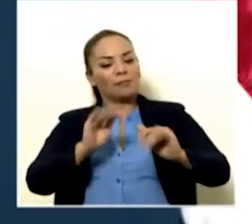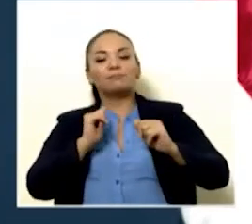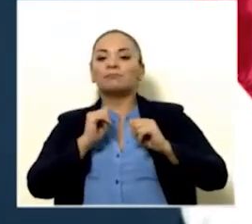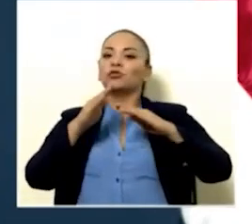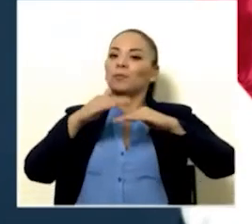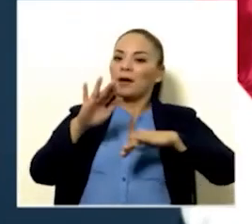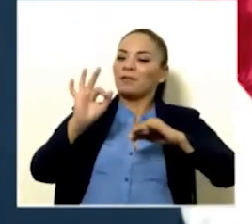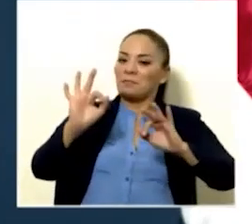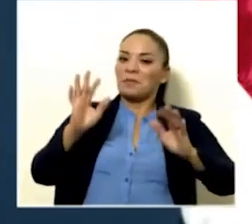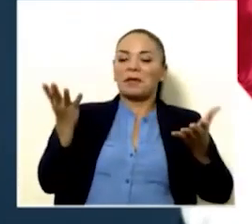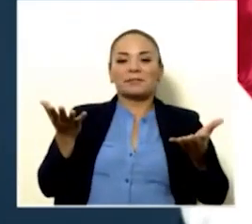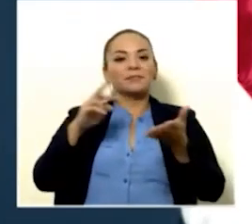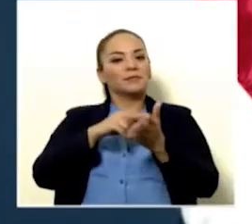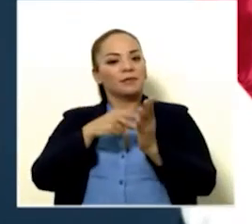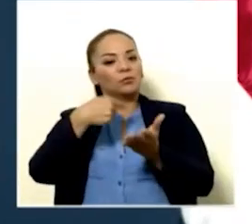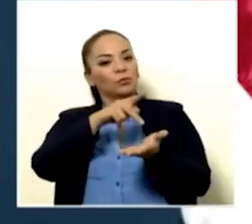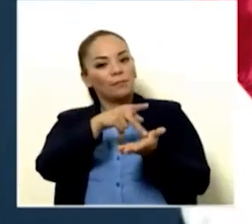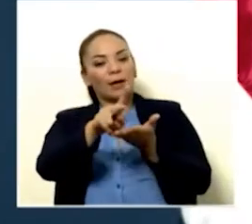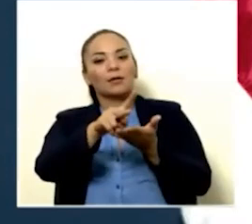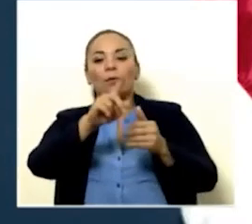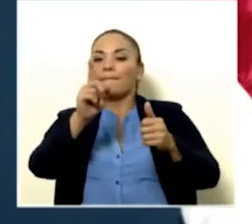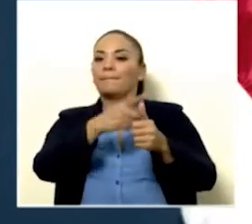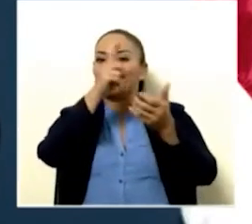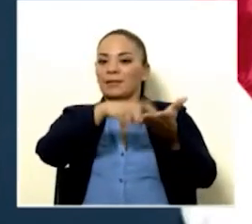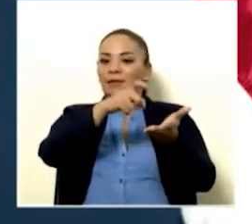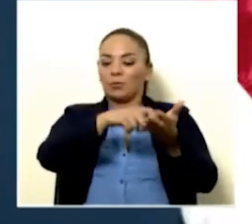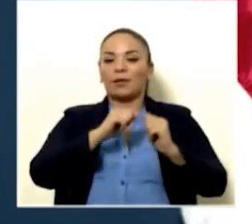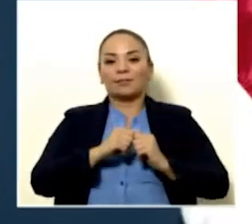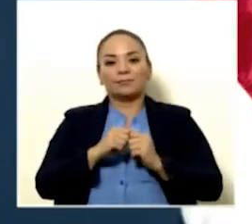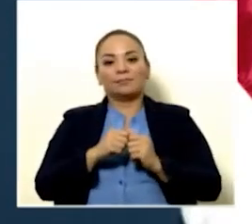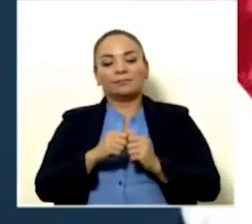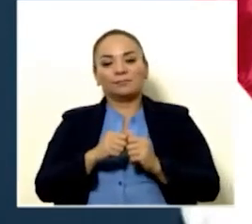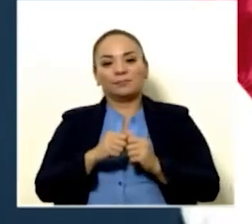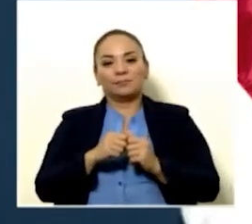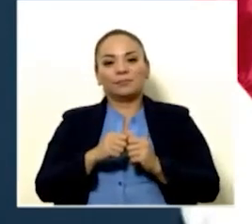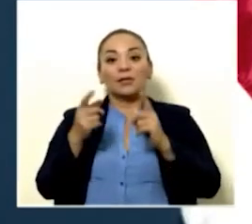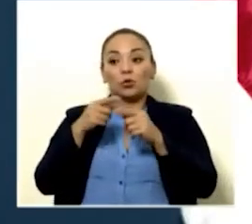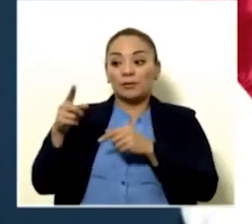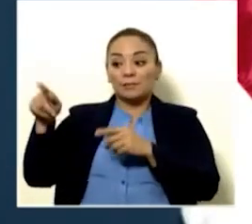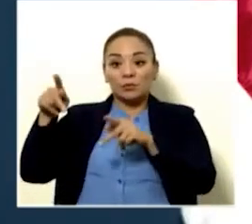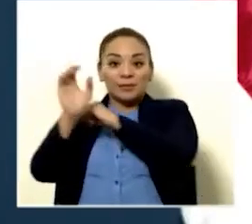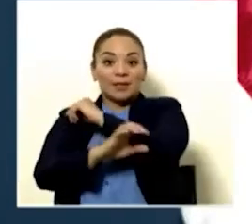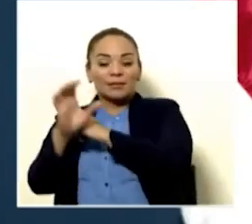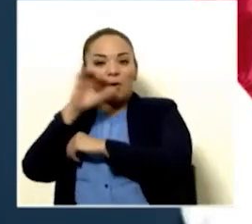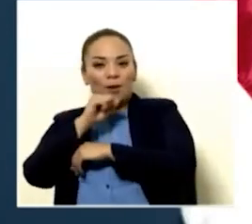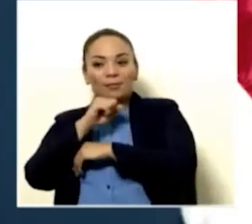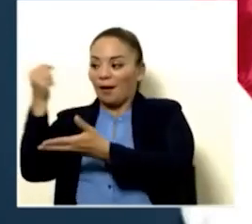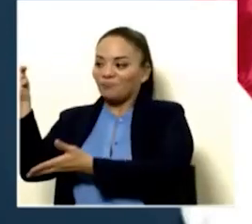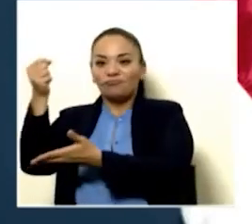superávits primarios, es decir, estamos pagando ya el principal de la deuda, ya quieren venir a invertir directamente, pero la ley no nos